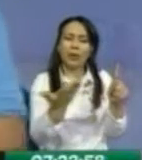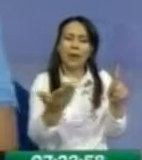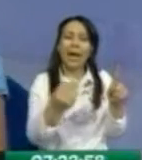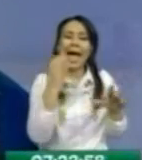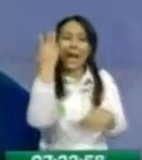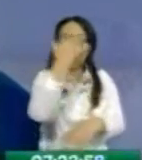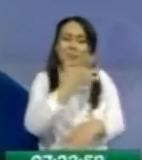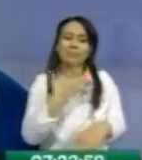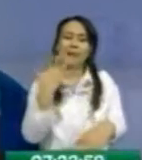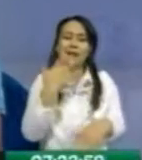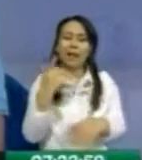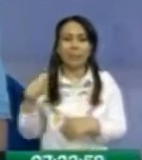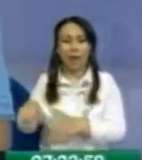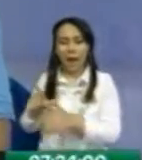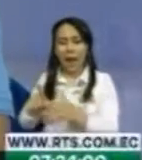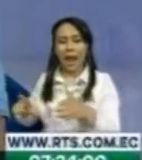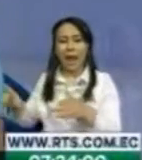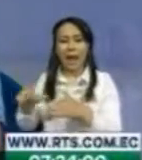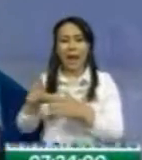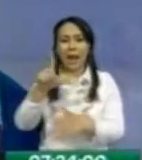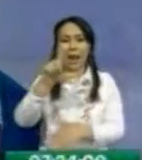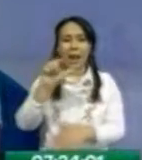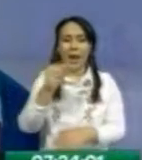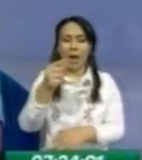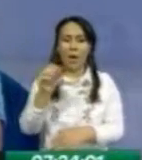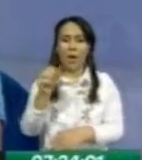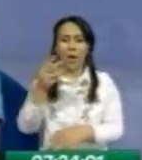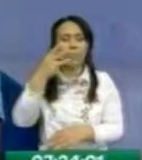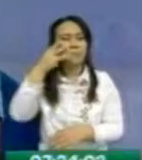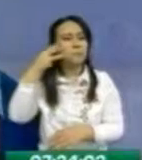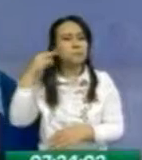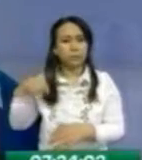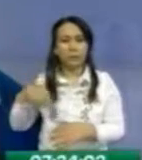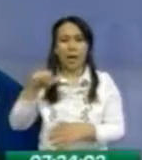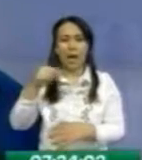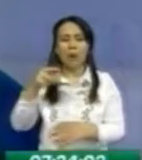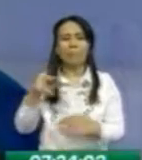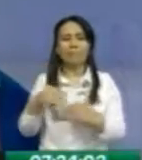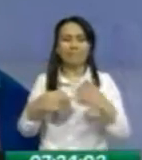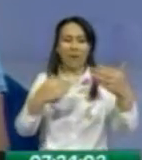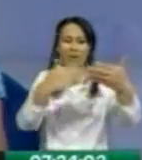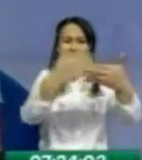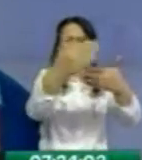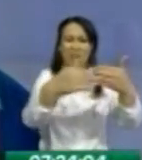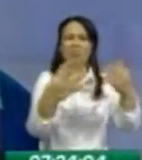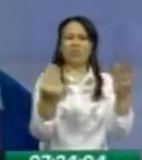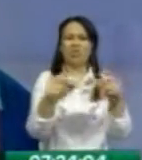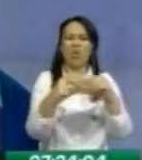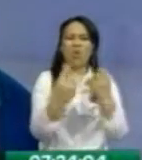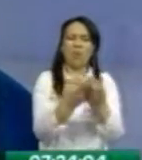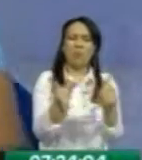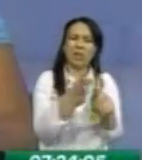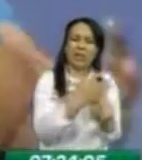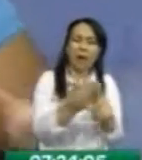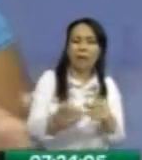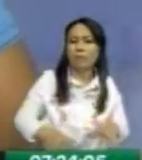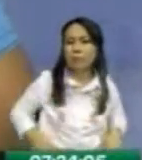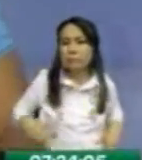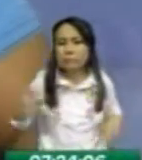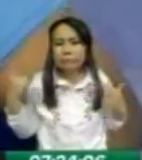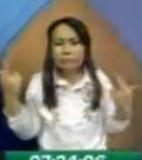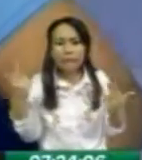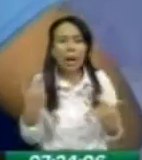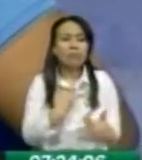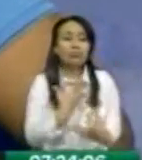violencia como tal, a pesar de que en esta zona de frontera evidentemente ha habido estos grupos desmovilizados también en su momento que